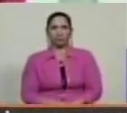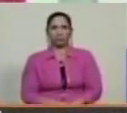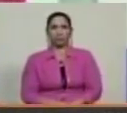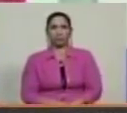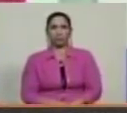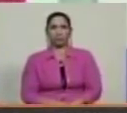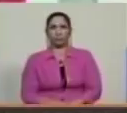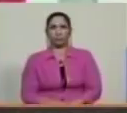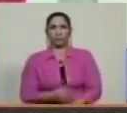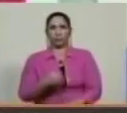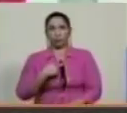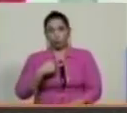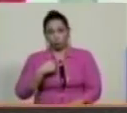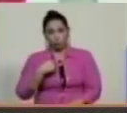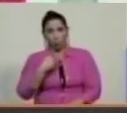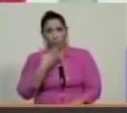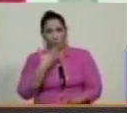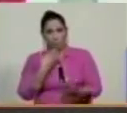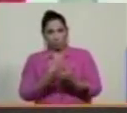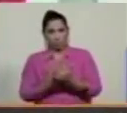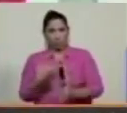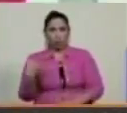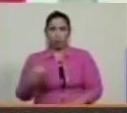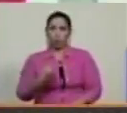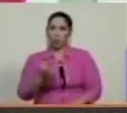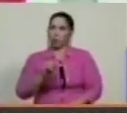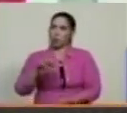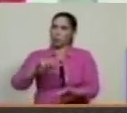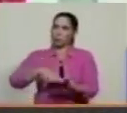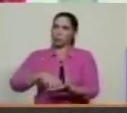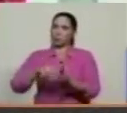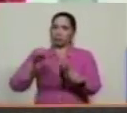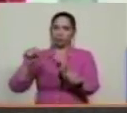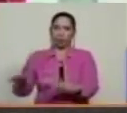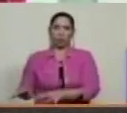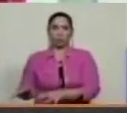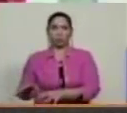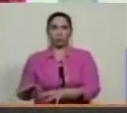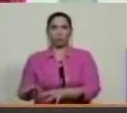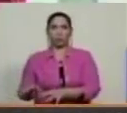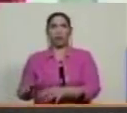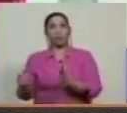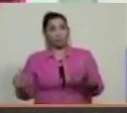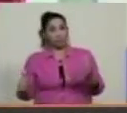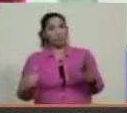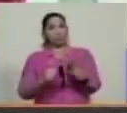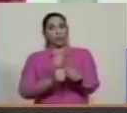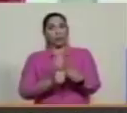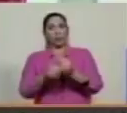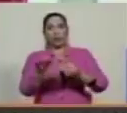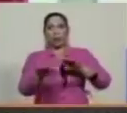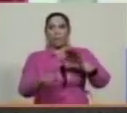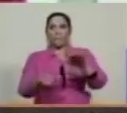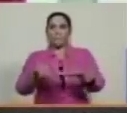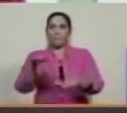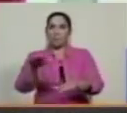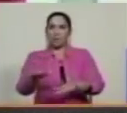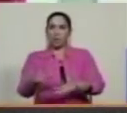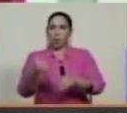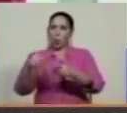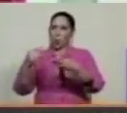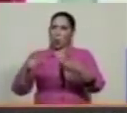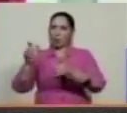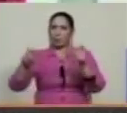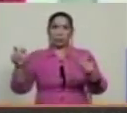Yo les pido solo que no se rindan. Yo les pido solo que encuentren caminos donde los demás no han encontrado